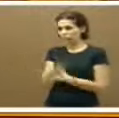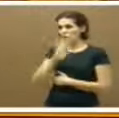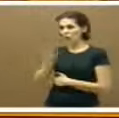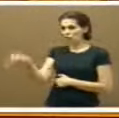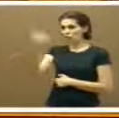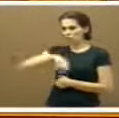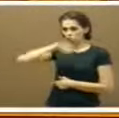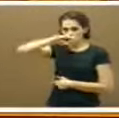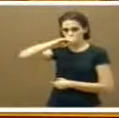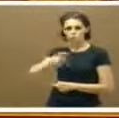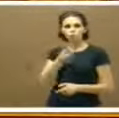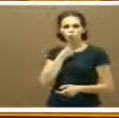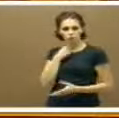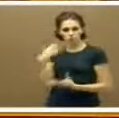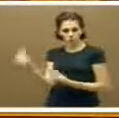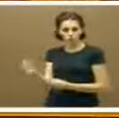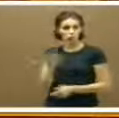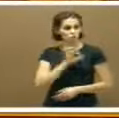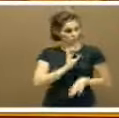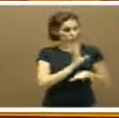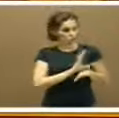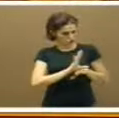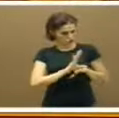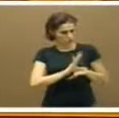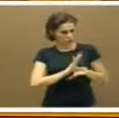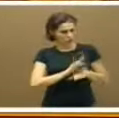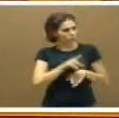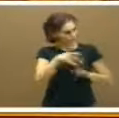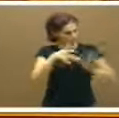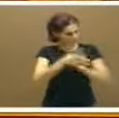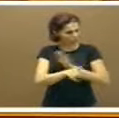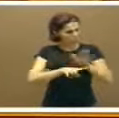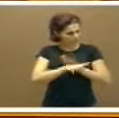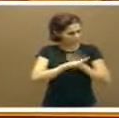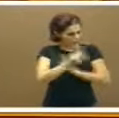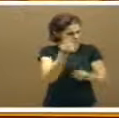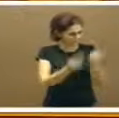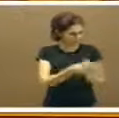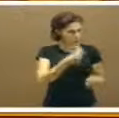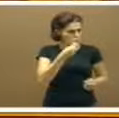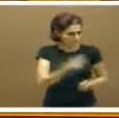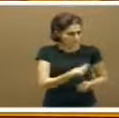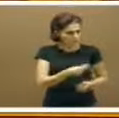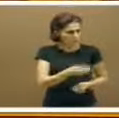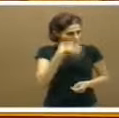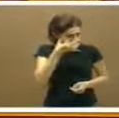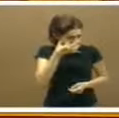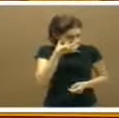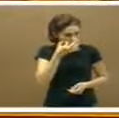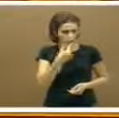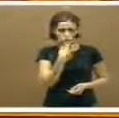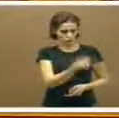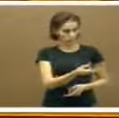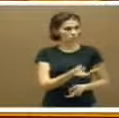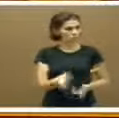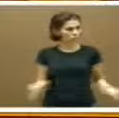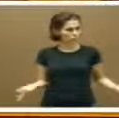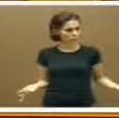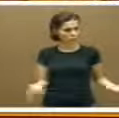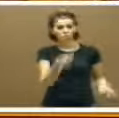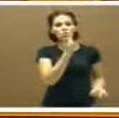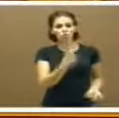¿A esto, señor consejero, sinceramente, se le puede llamar una buena gestión presupuestaria? ¿De verdad se lo digo? Dígame usted